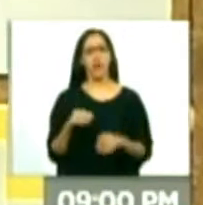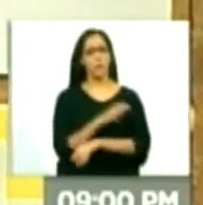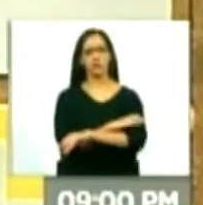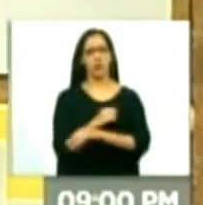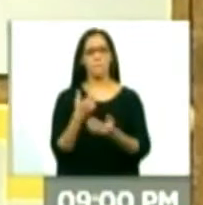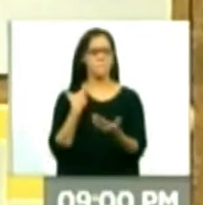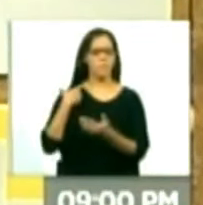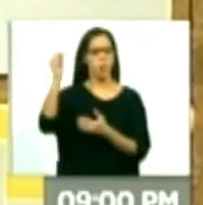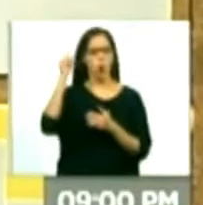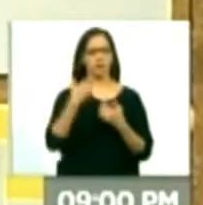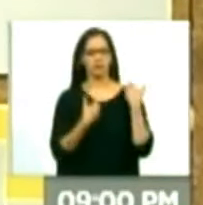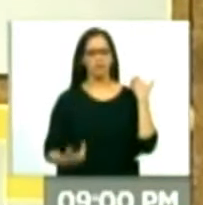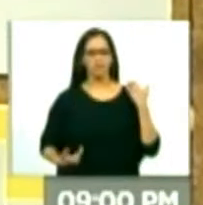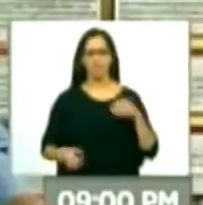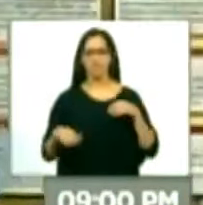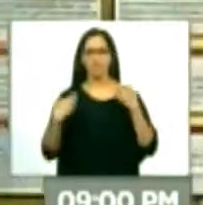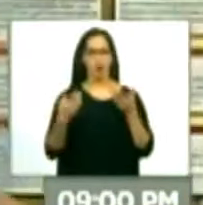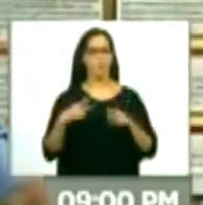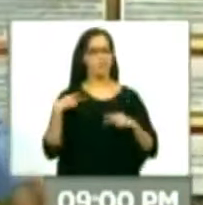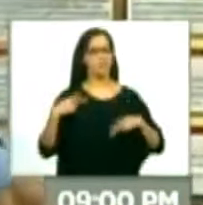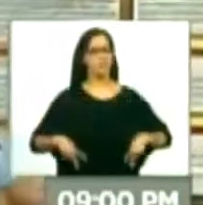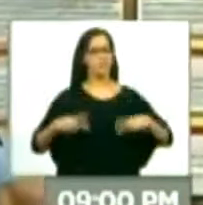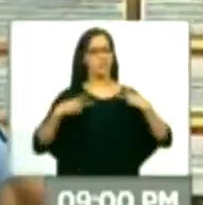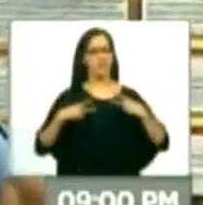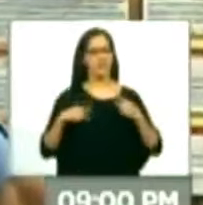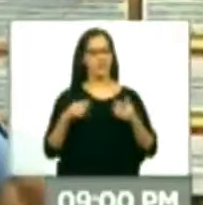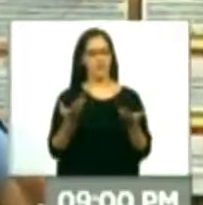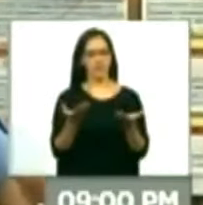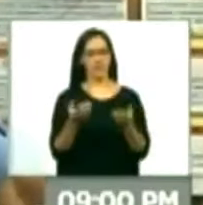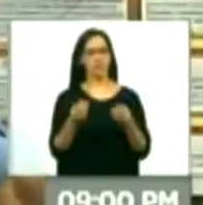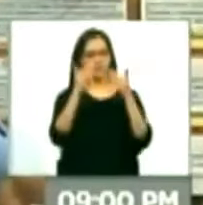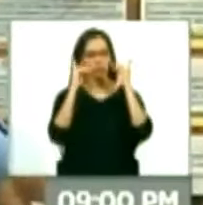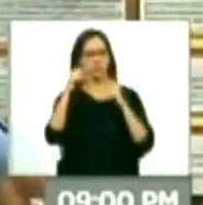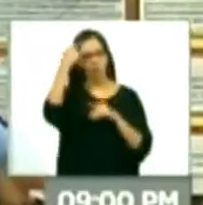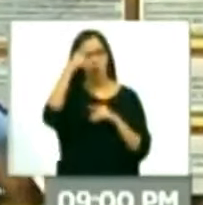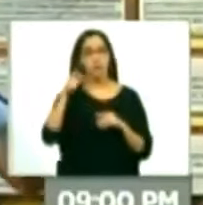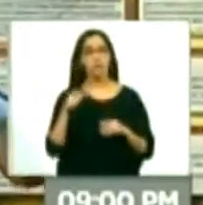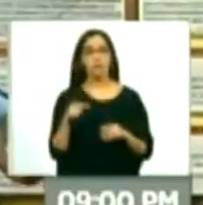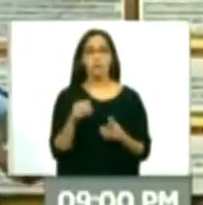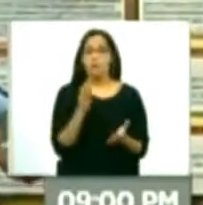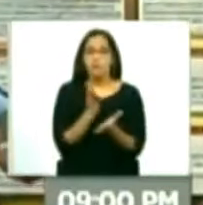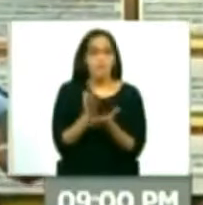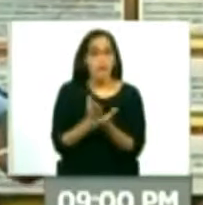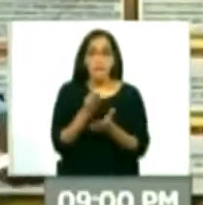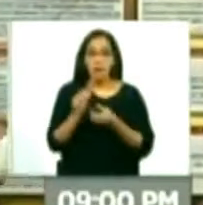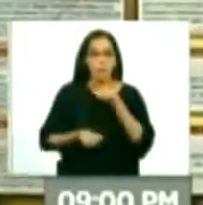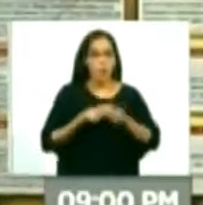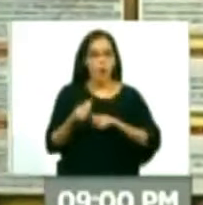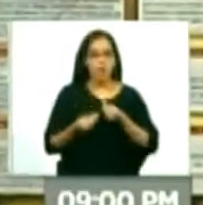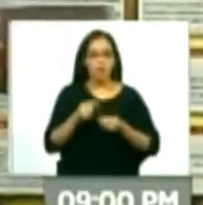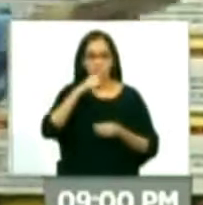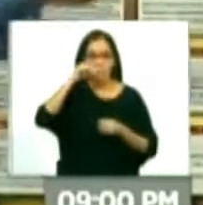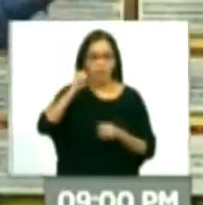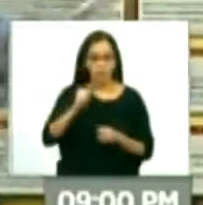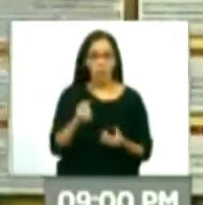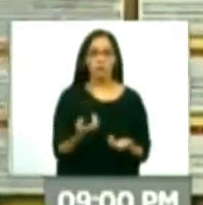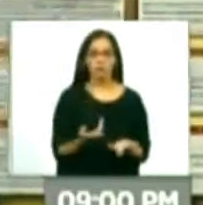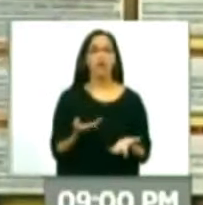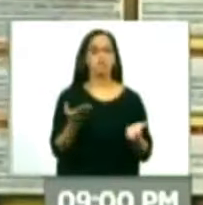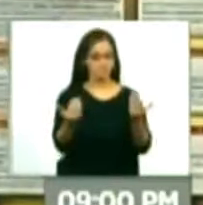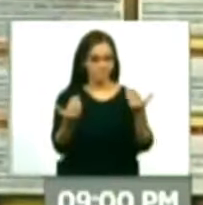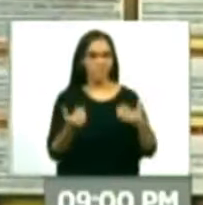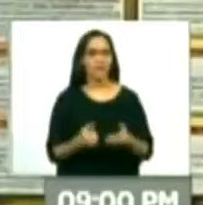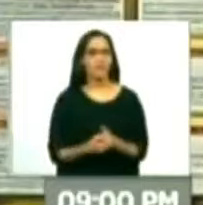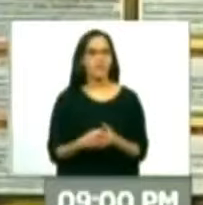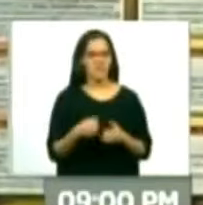mi destino en manos del pueblo. Eso es lo que siempre hemos hecho. Y Nicolás Maduro está enviándoles un reto, pues ganen pues, a